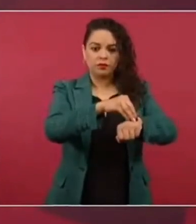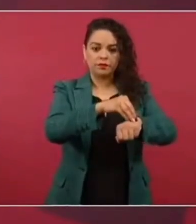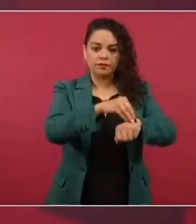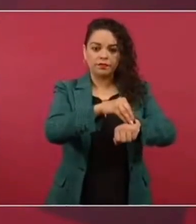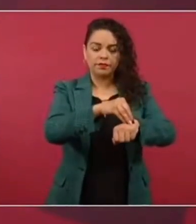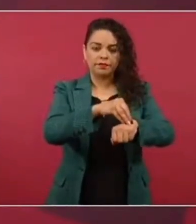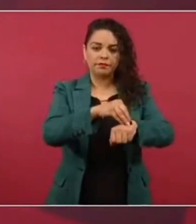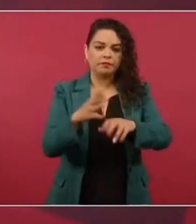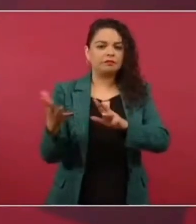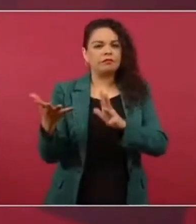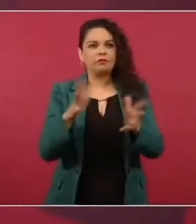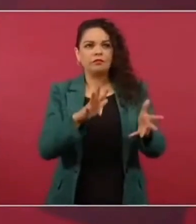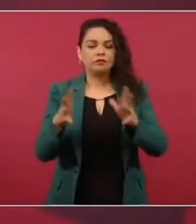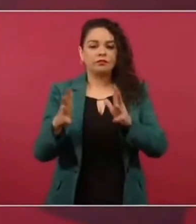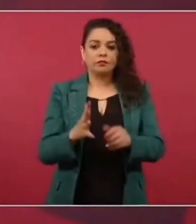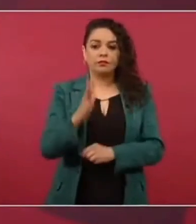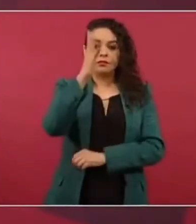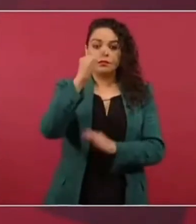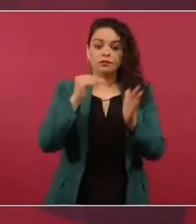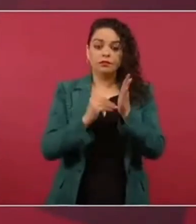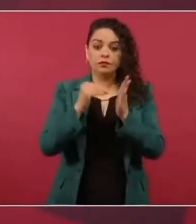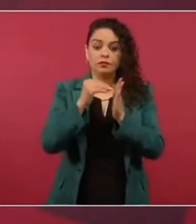inversión de $5,000 millones.